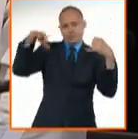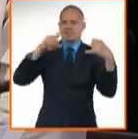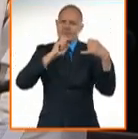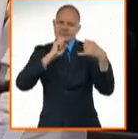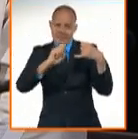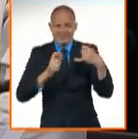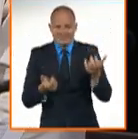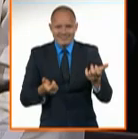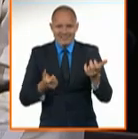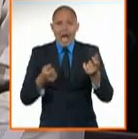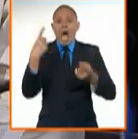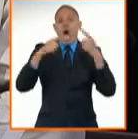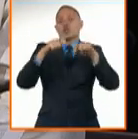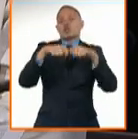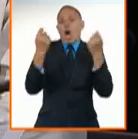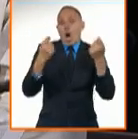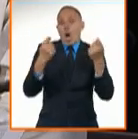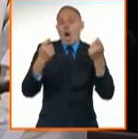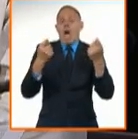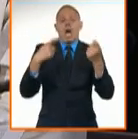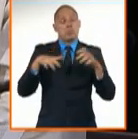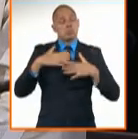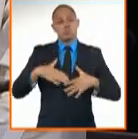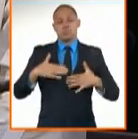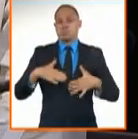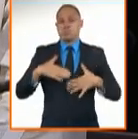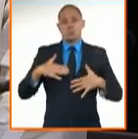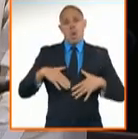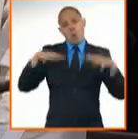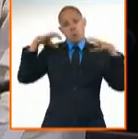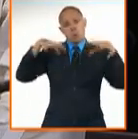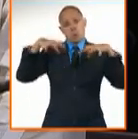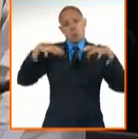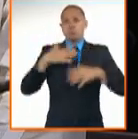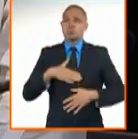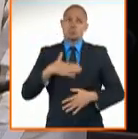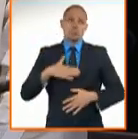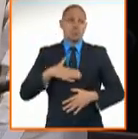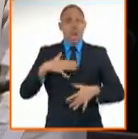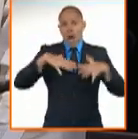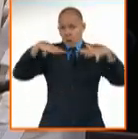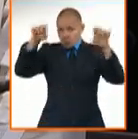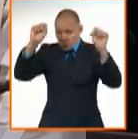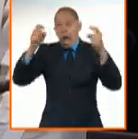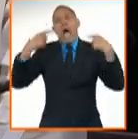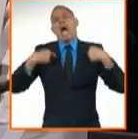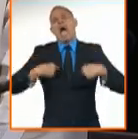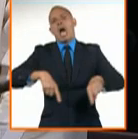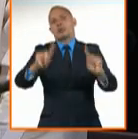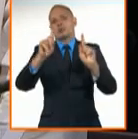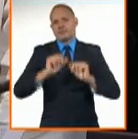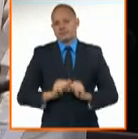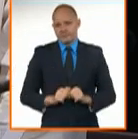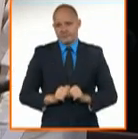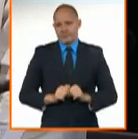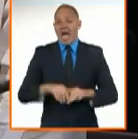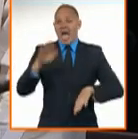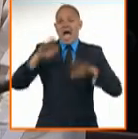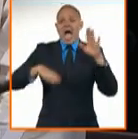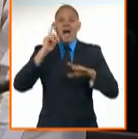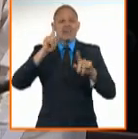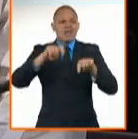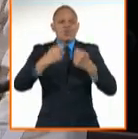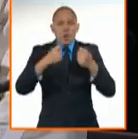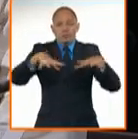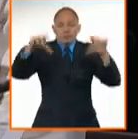afectar una red eléctrica aérea y entonces a veces localizar una falla en el medio de estas situaciones nos